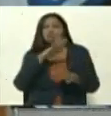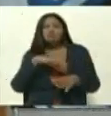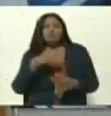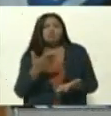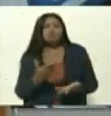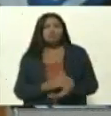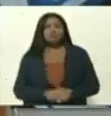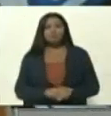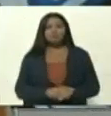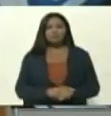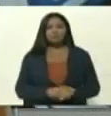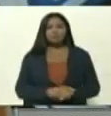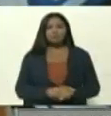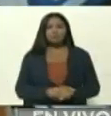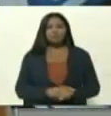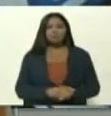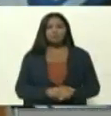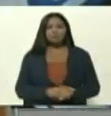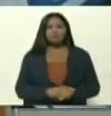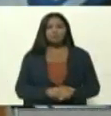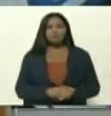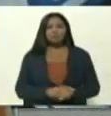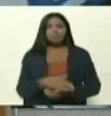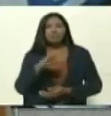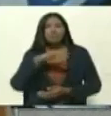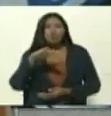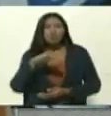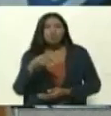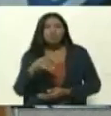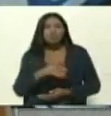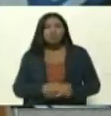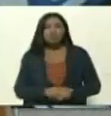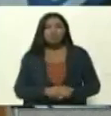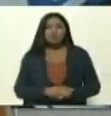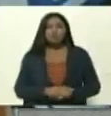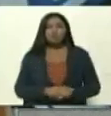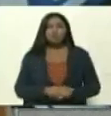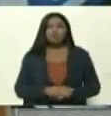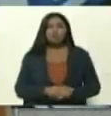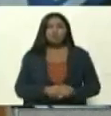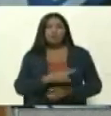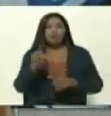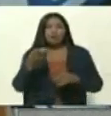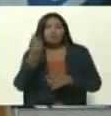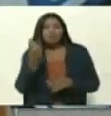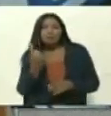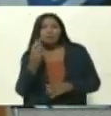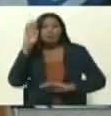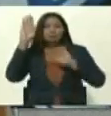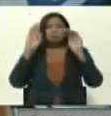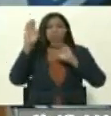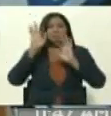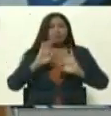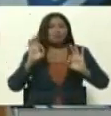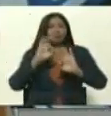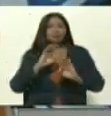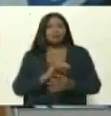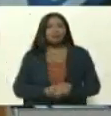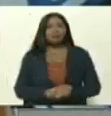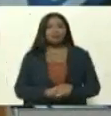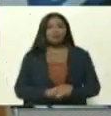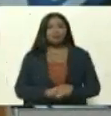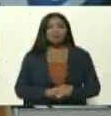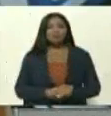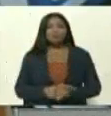son? ¿Ah? ¿Cómo? No, pero me refiero a los que no han alzado la mano en nada de lo que